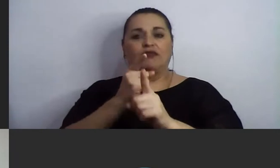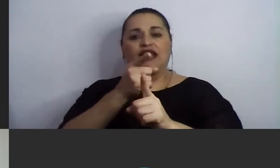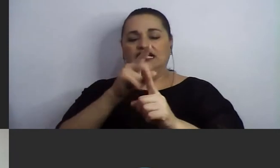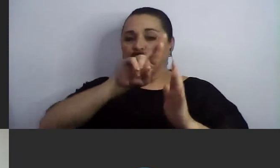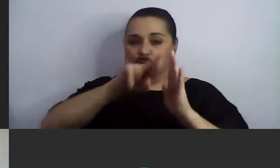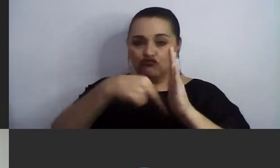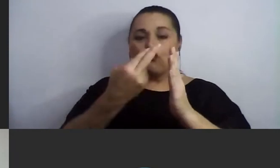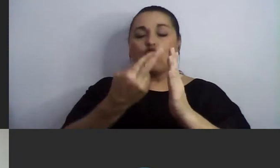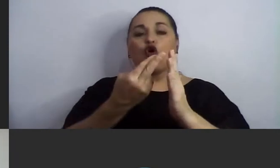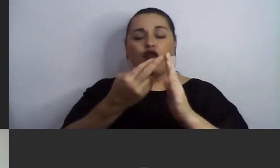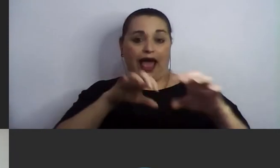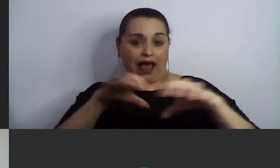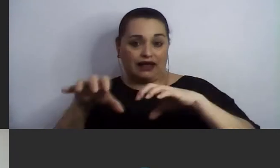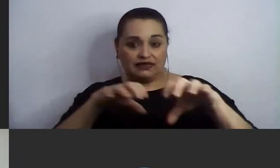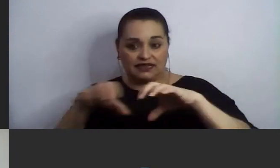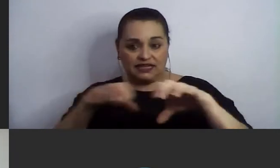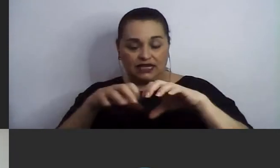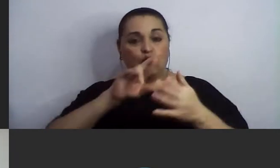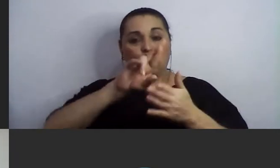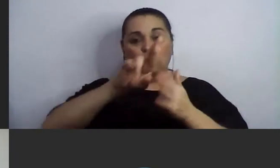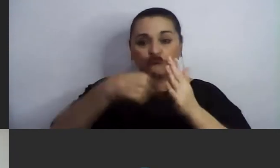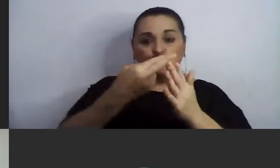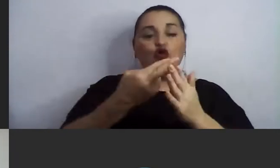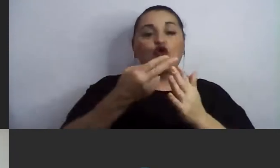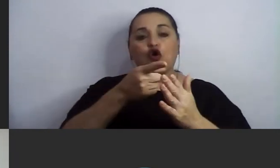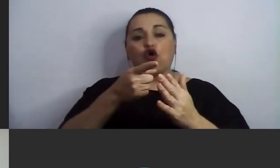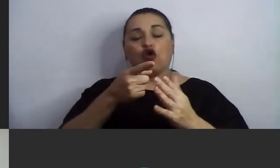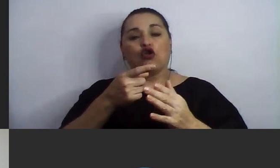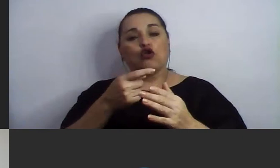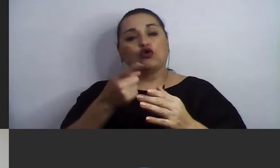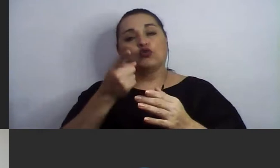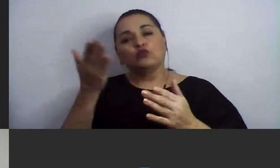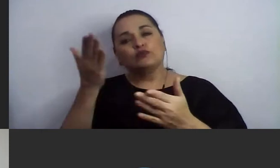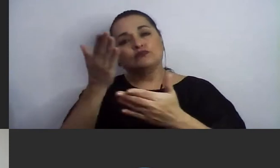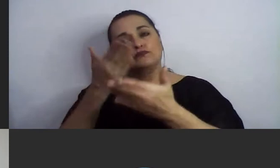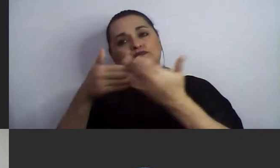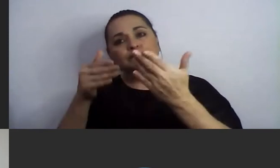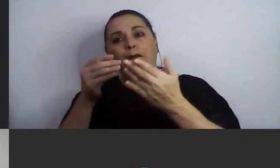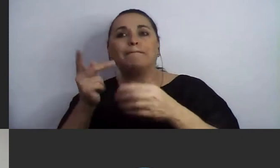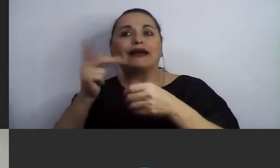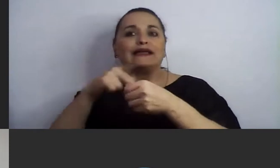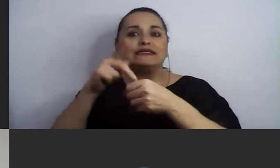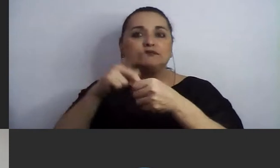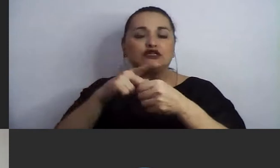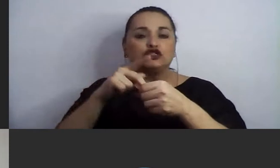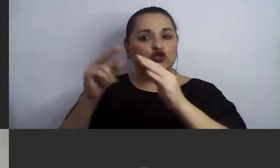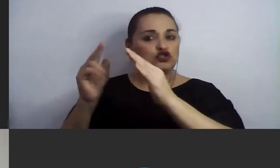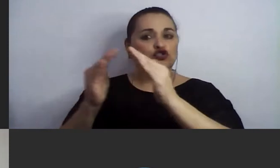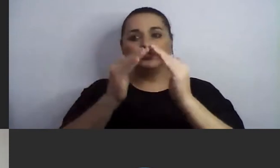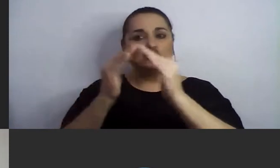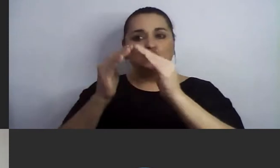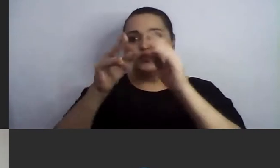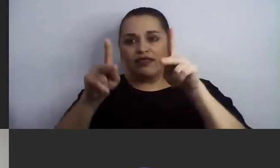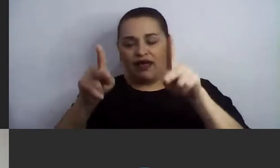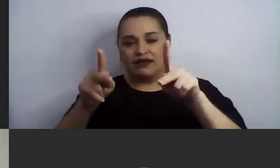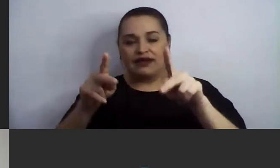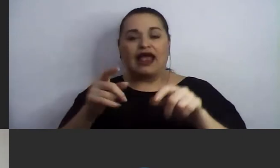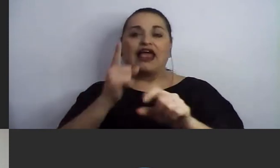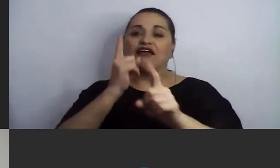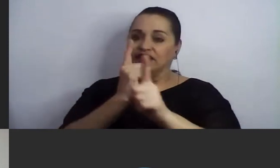rol activo, es un rol de una participación ciudadana donde efectivamente